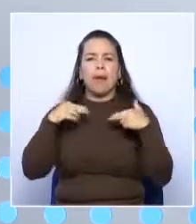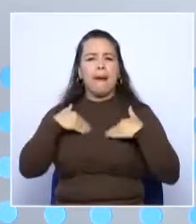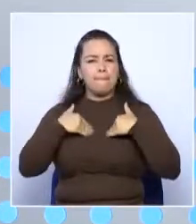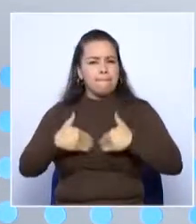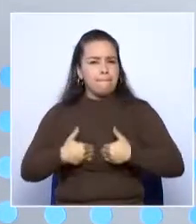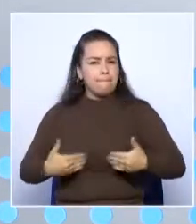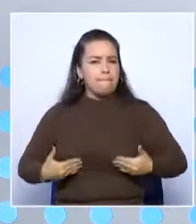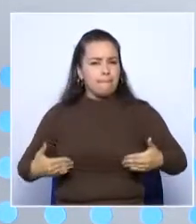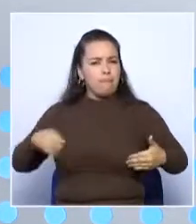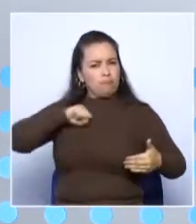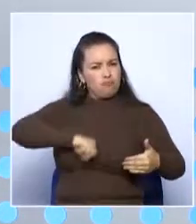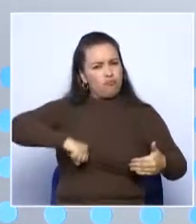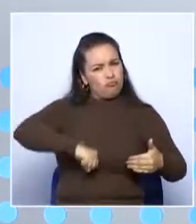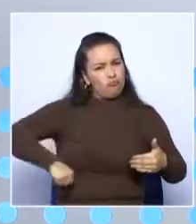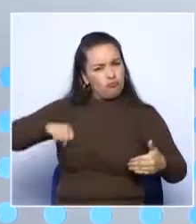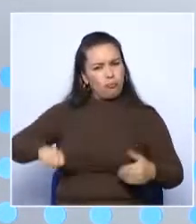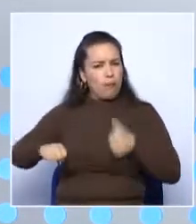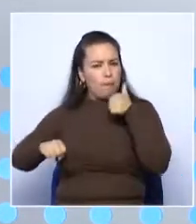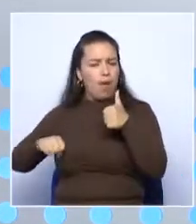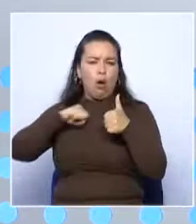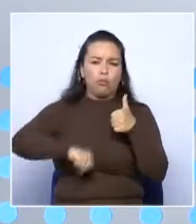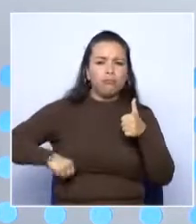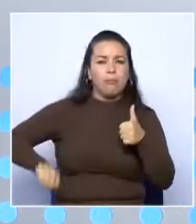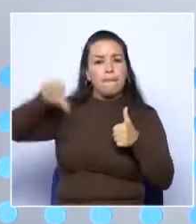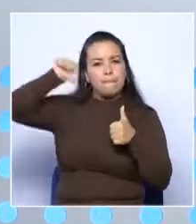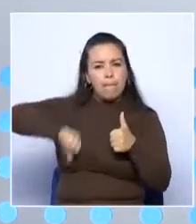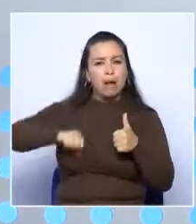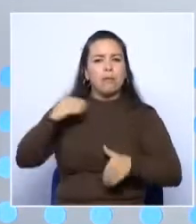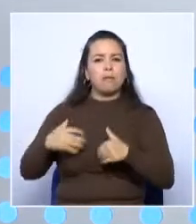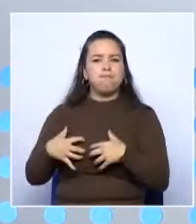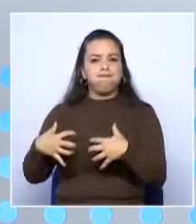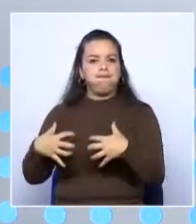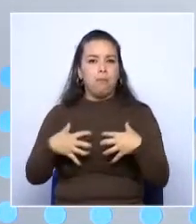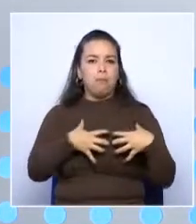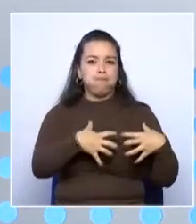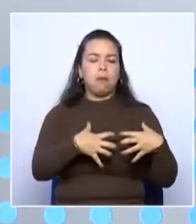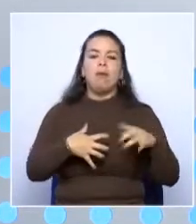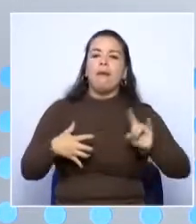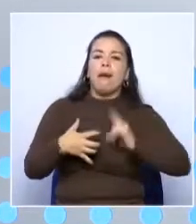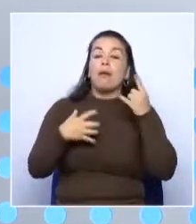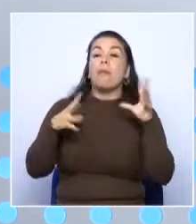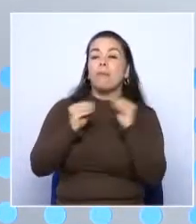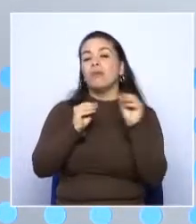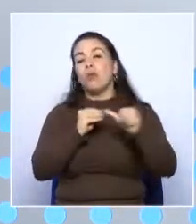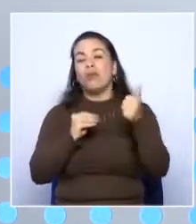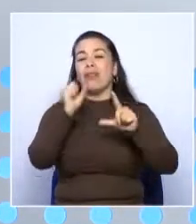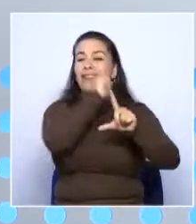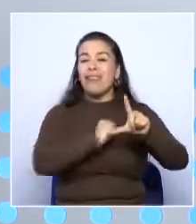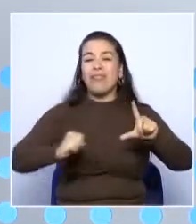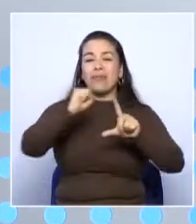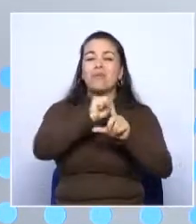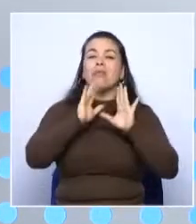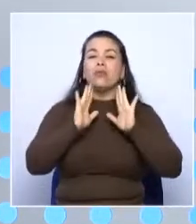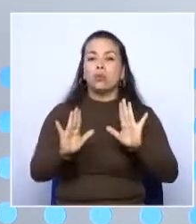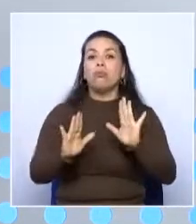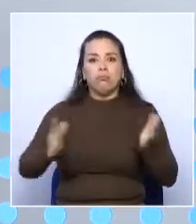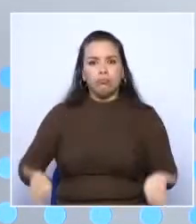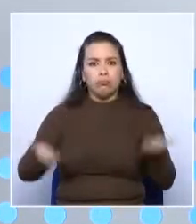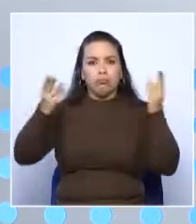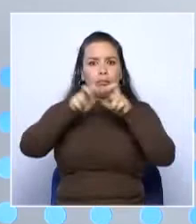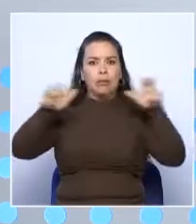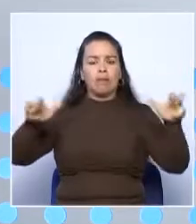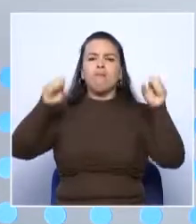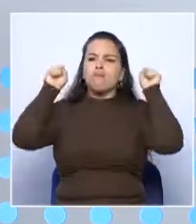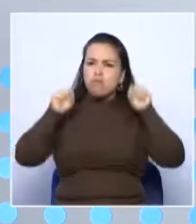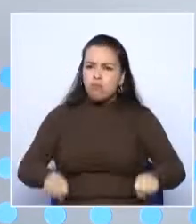benignas hasta las lesiones malignas, los procesos inflamatorios. En ecografía obstétrica hay estudios de alto nivel que permiten ayudar